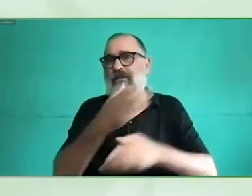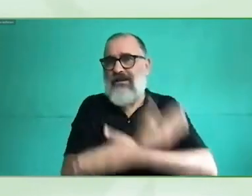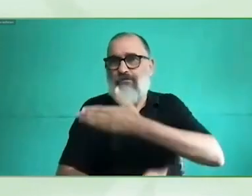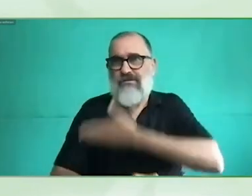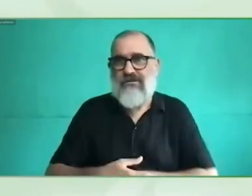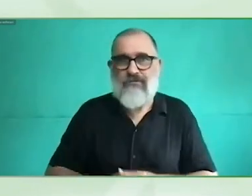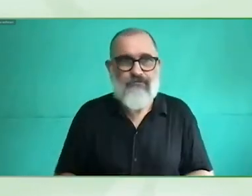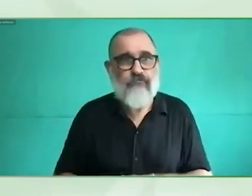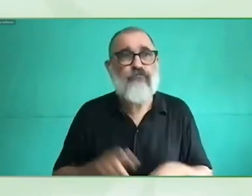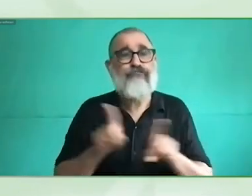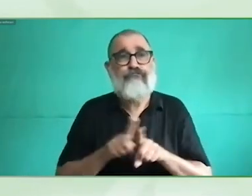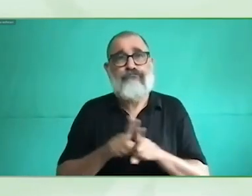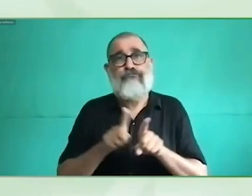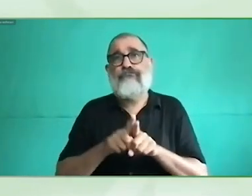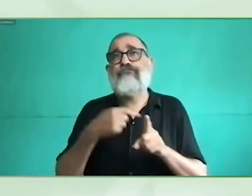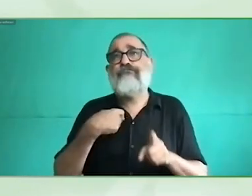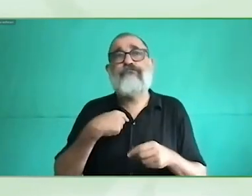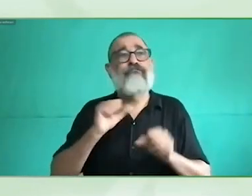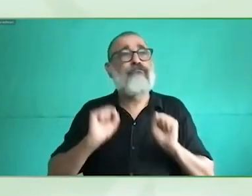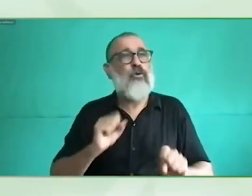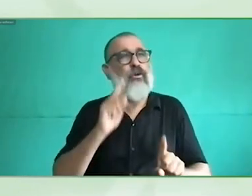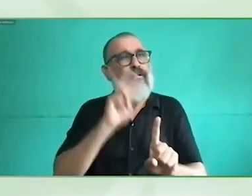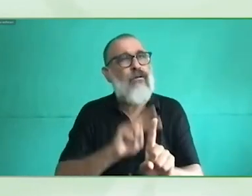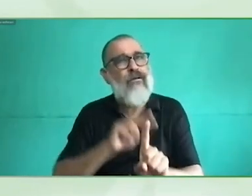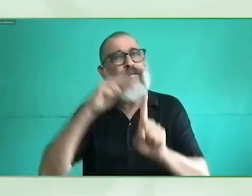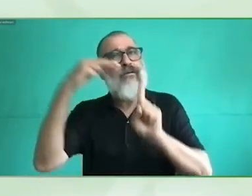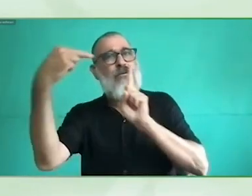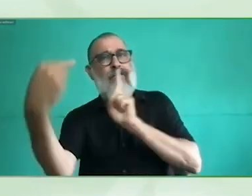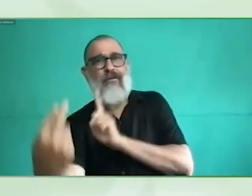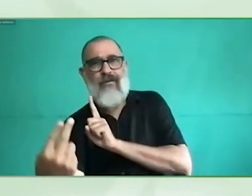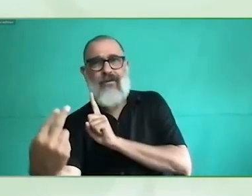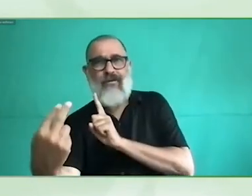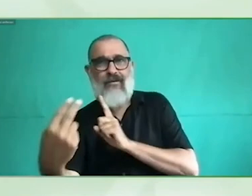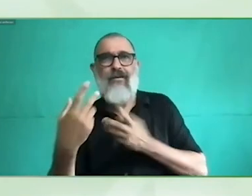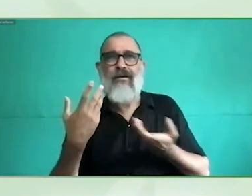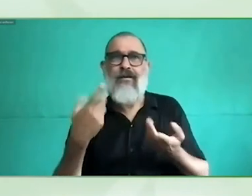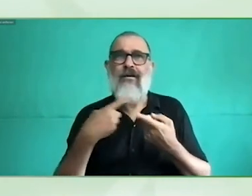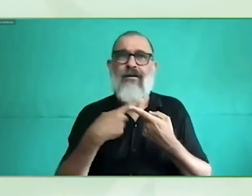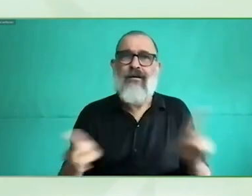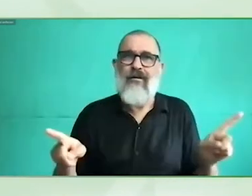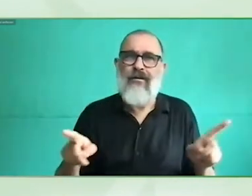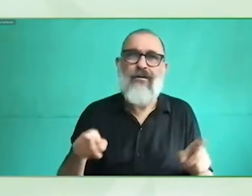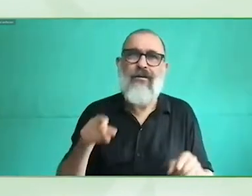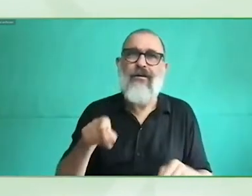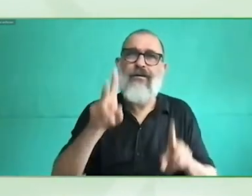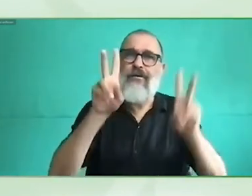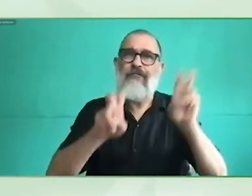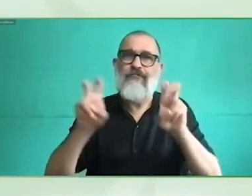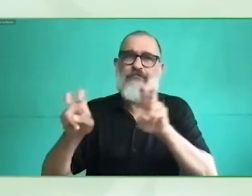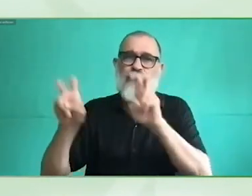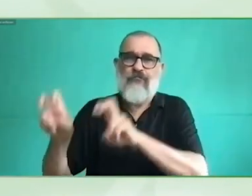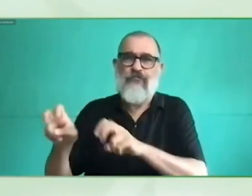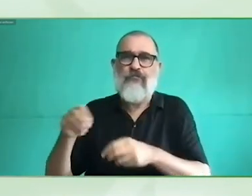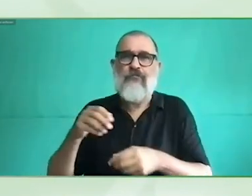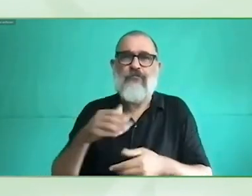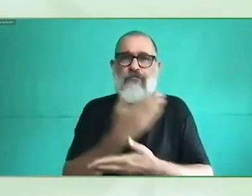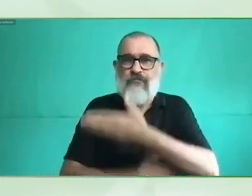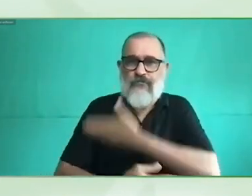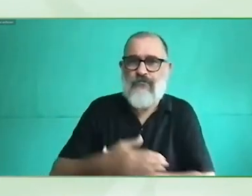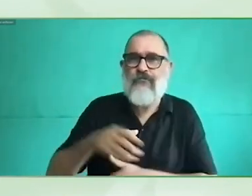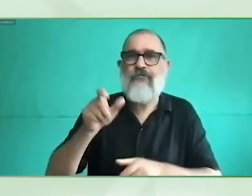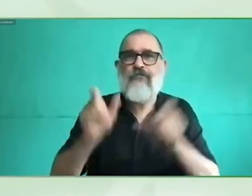las brechas a las que nos enfrentamos no todas las personas con discapacidad pueden llegar a la universidad por todo lo que les